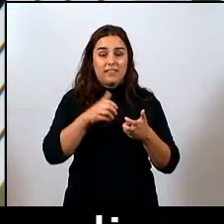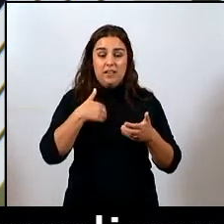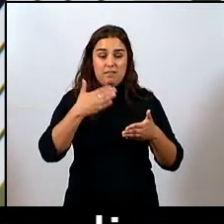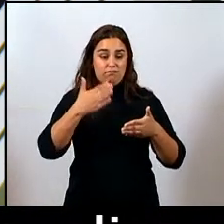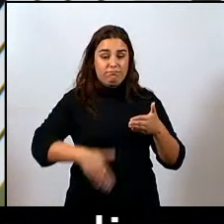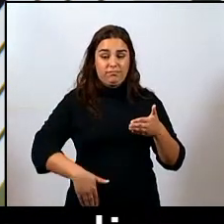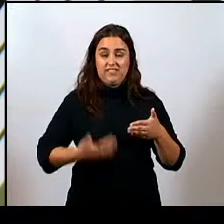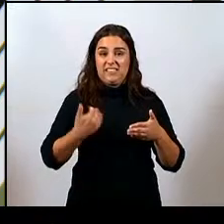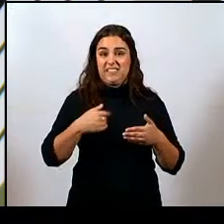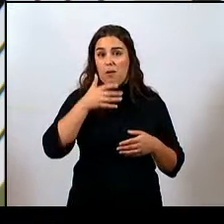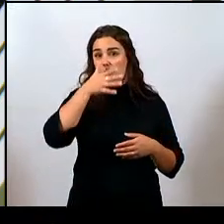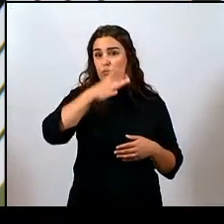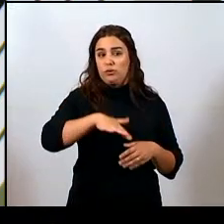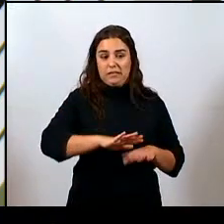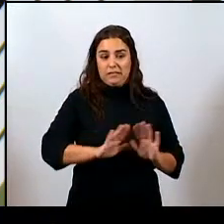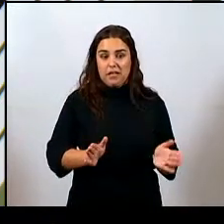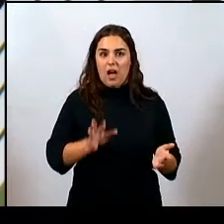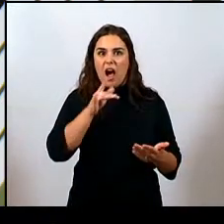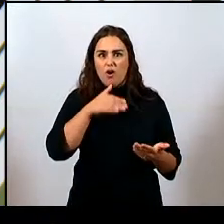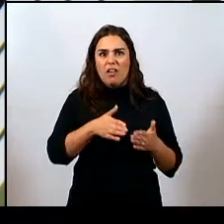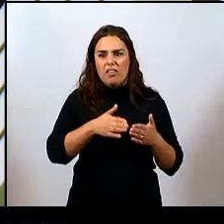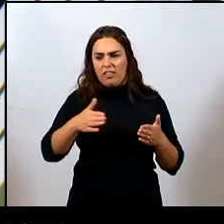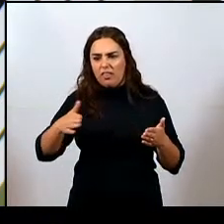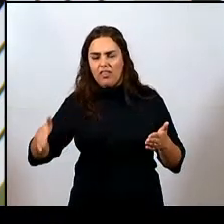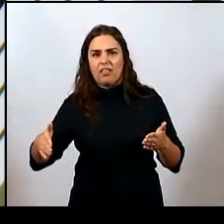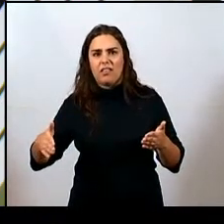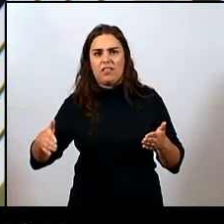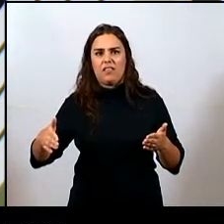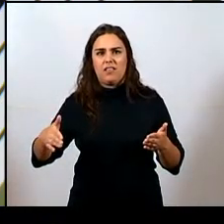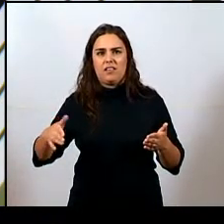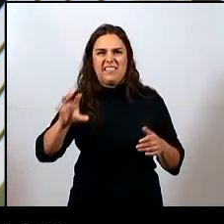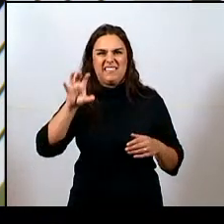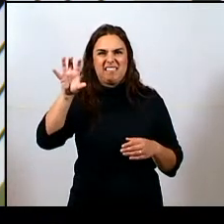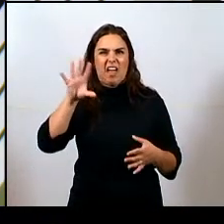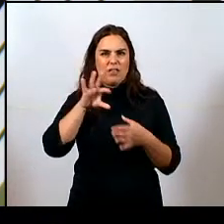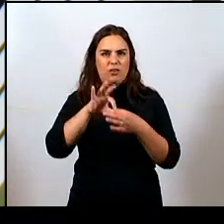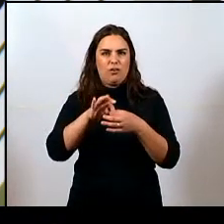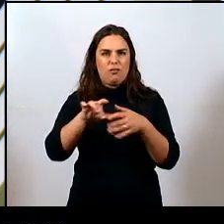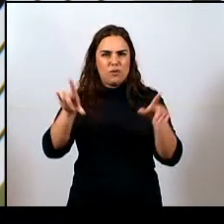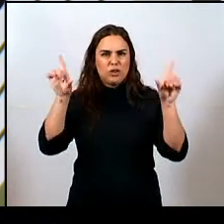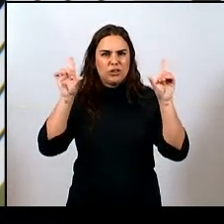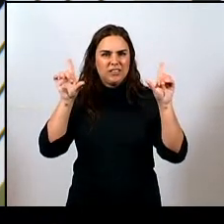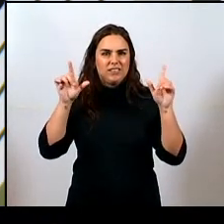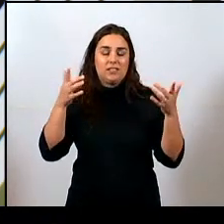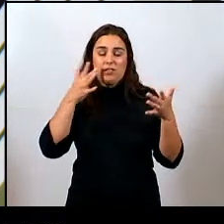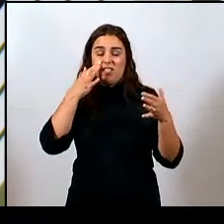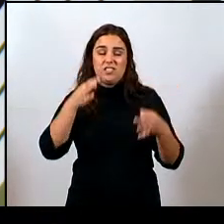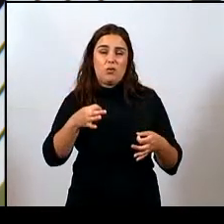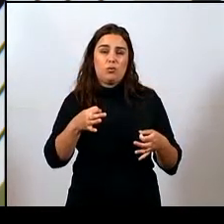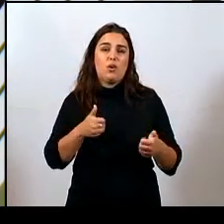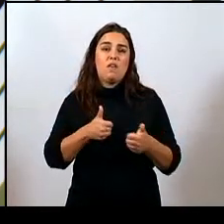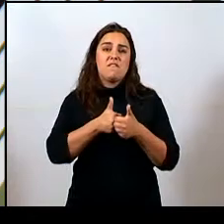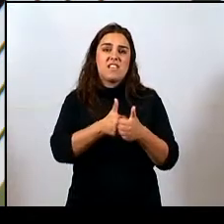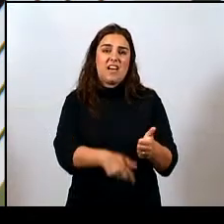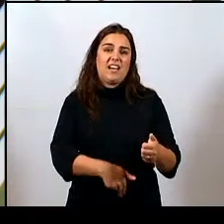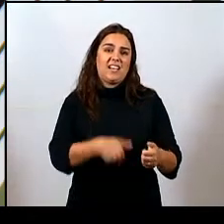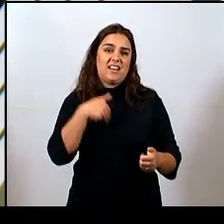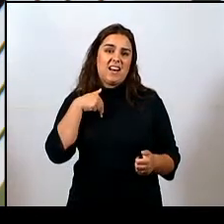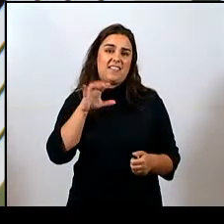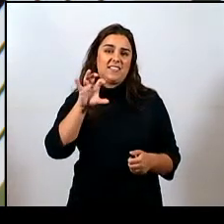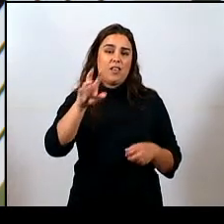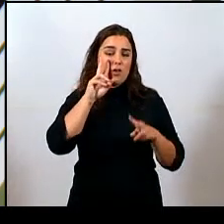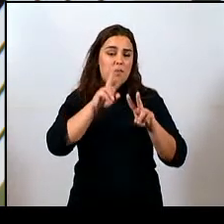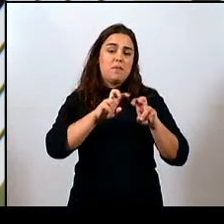como mucho en multa, ha llegado a caso de Estado hasta el punto de que muy probablemente el propio fiscal general del Estado, que hoy está